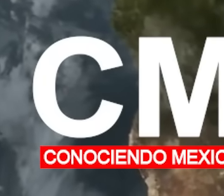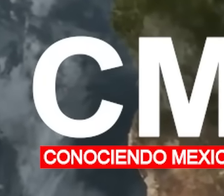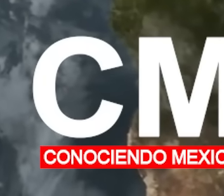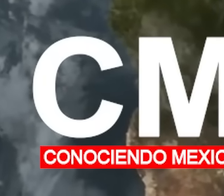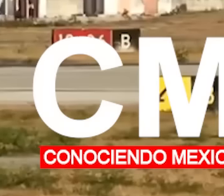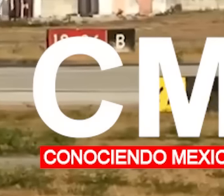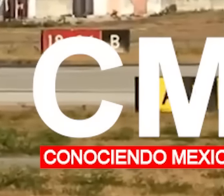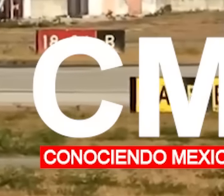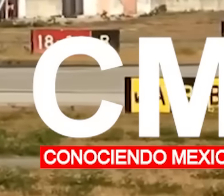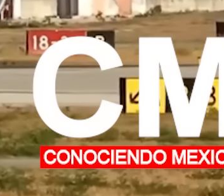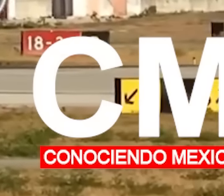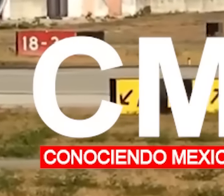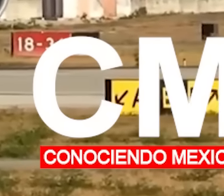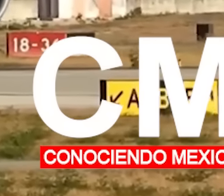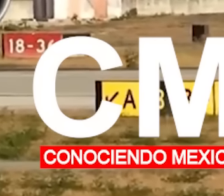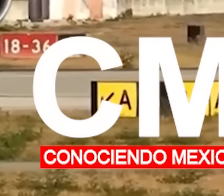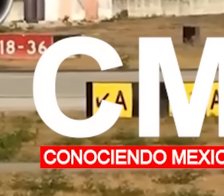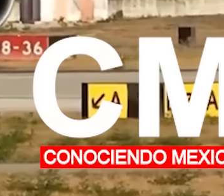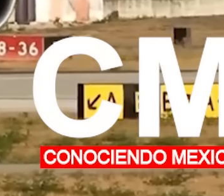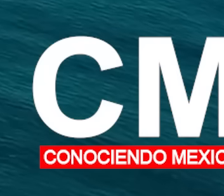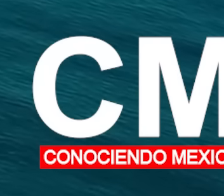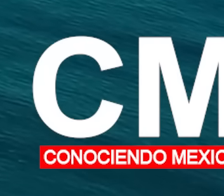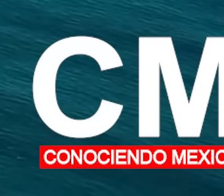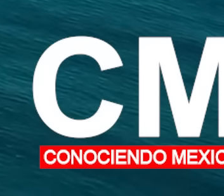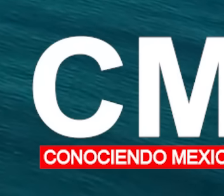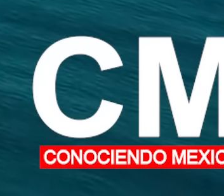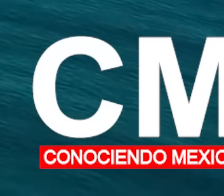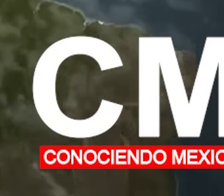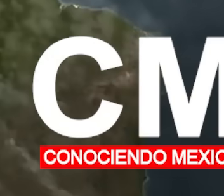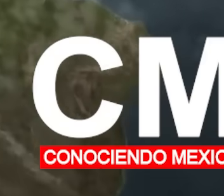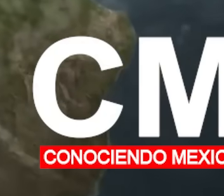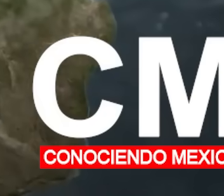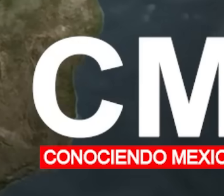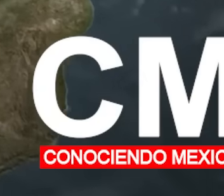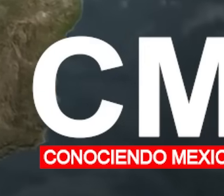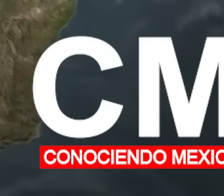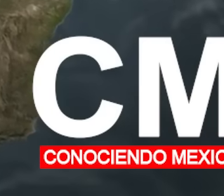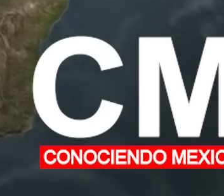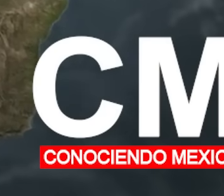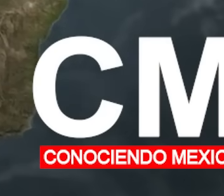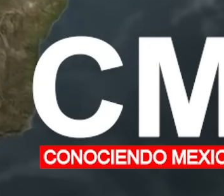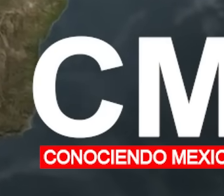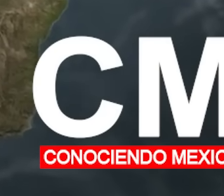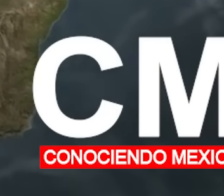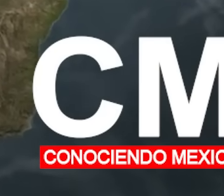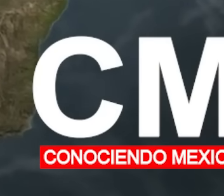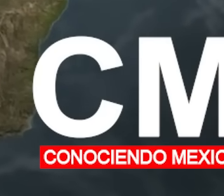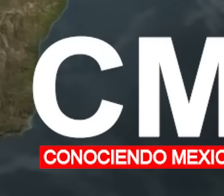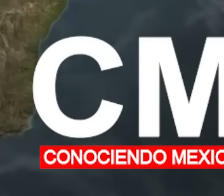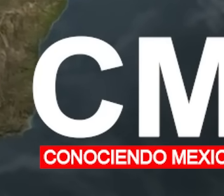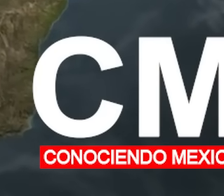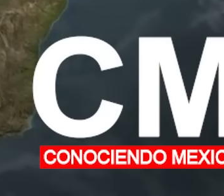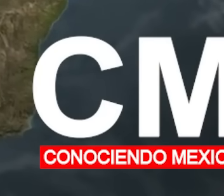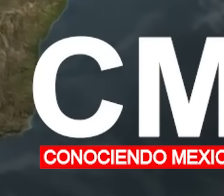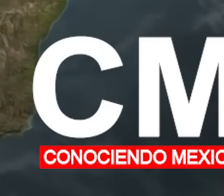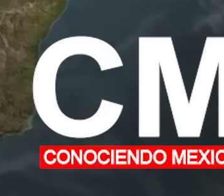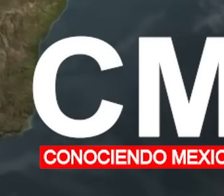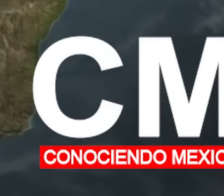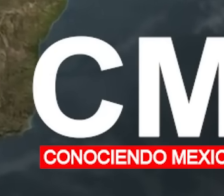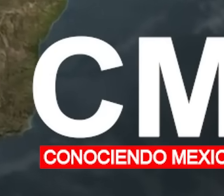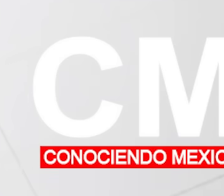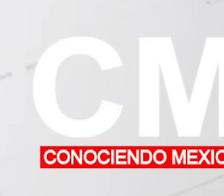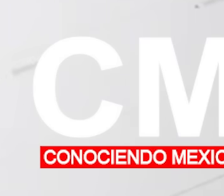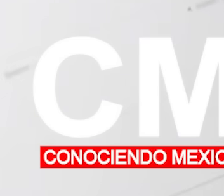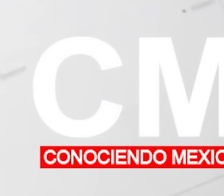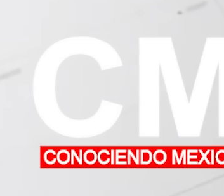atraer mayor inversión extranjera a Yucatán. Estos proyectos que se lograron, de acuerdo con el gobernador, como resultado del trabajo coordinado con